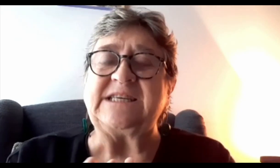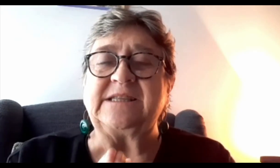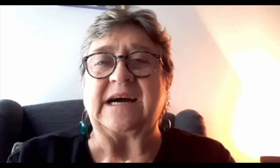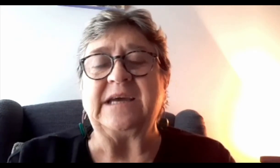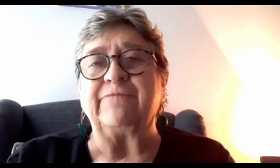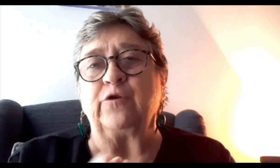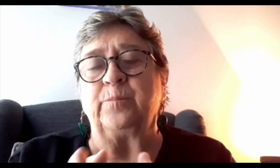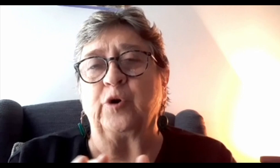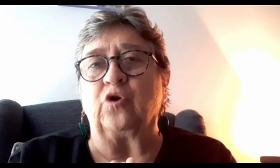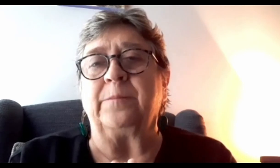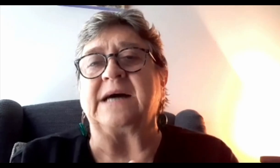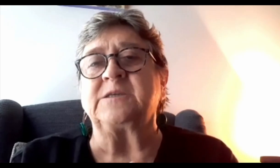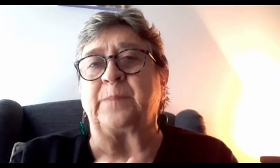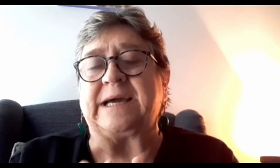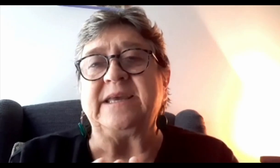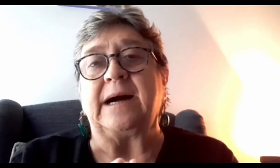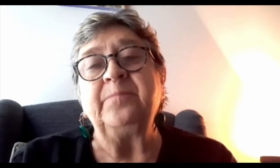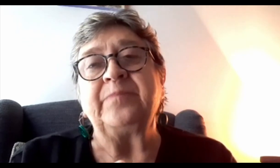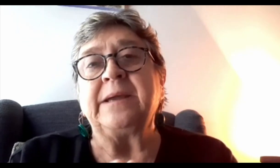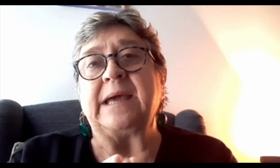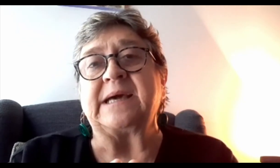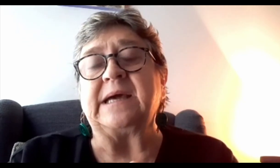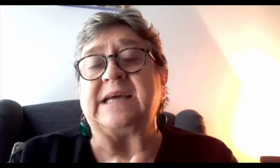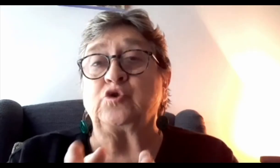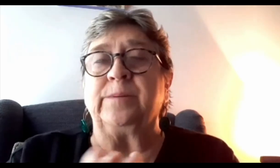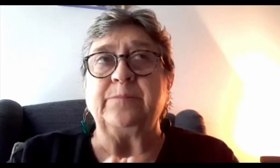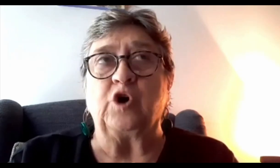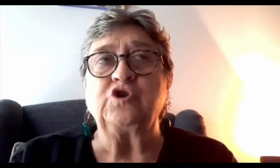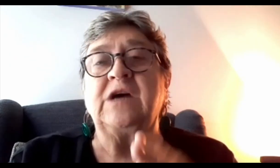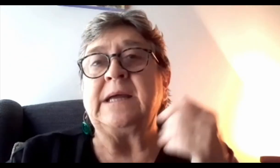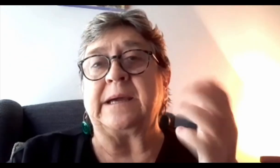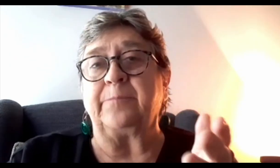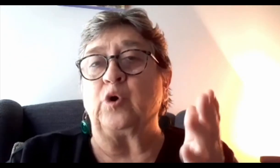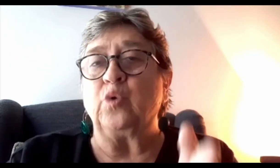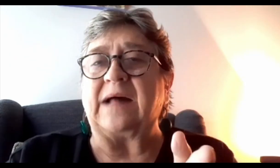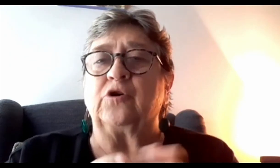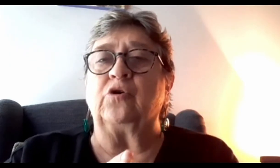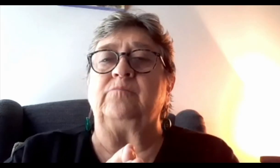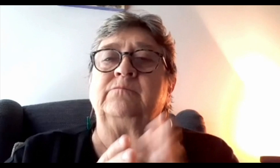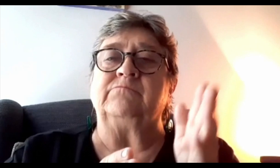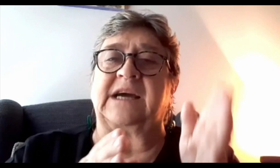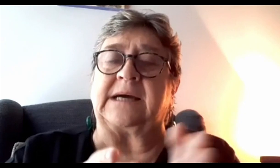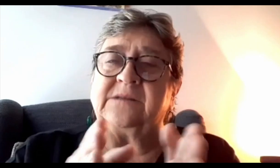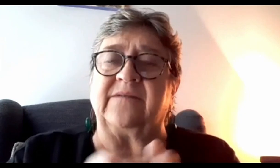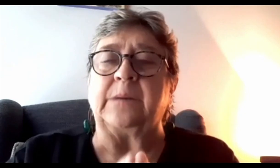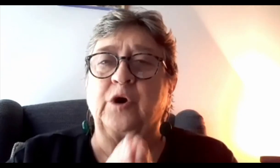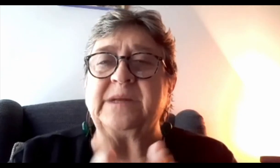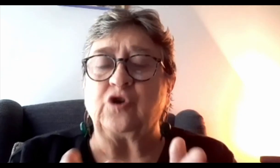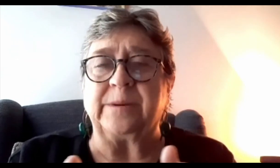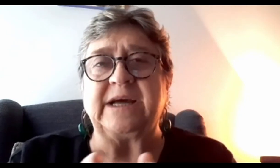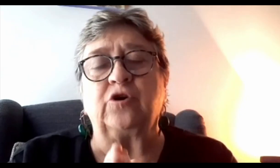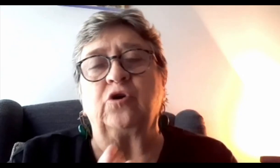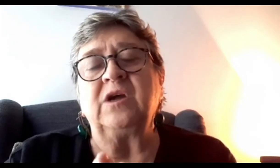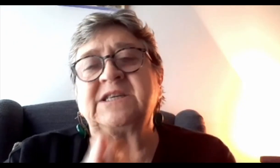esa visita ya fue un poco más pequeña. Estuvimos, por un lado, gente del